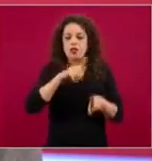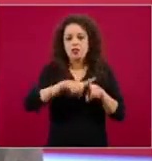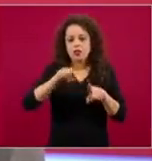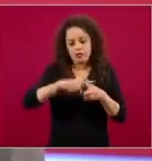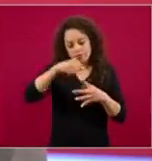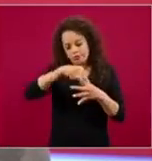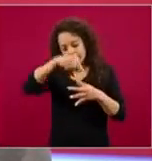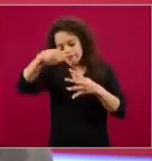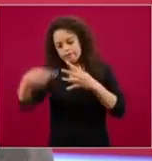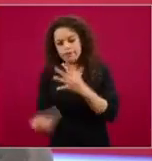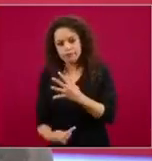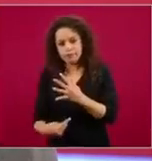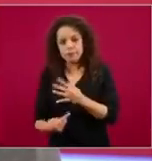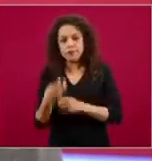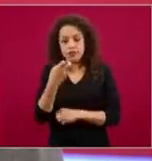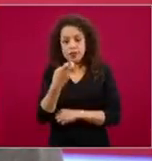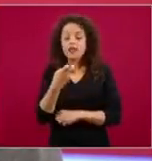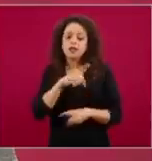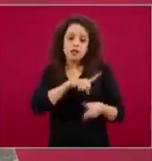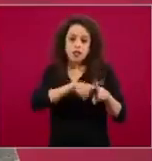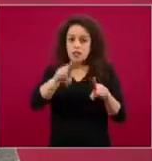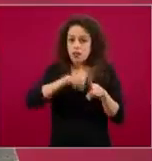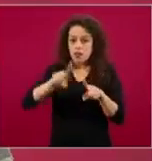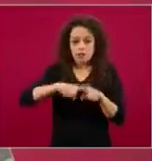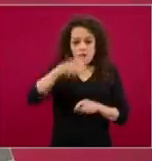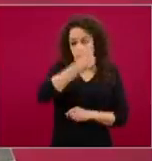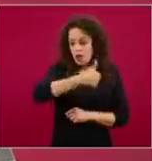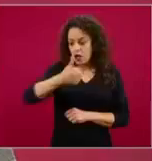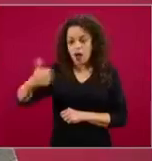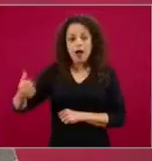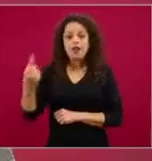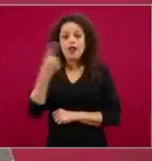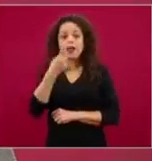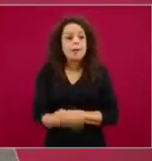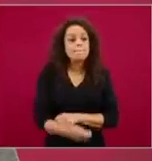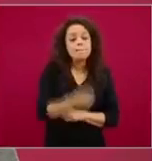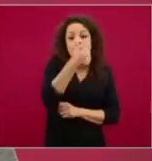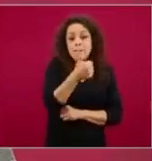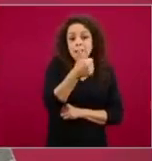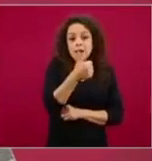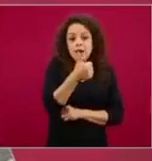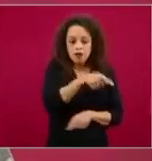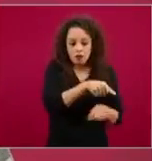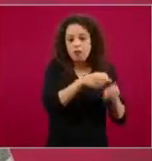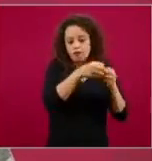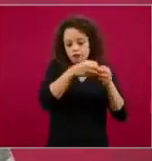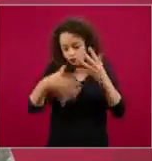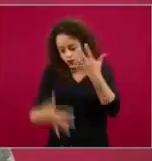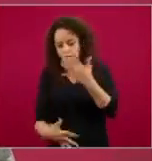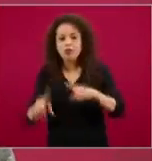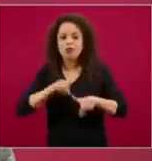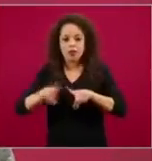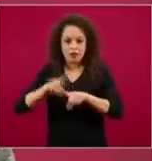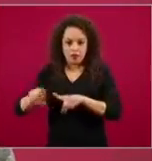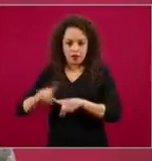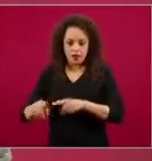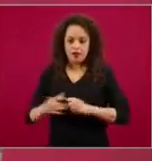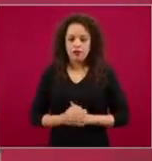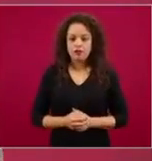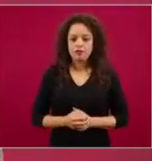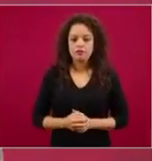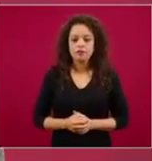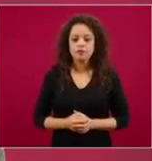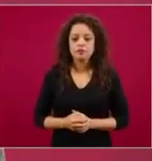subtipos que son sustancialmente diferentes del original. Cuando tuvimos la pandemia en 2009 tuvimos